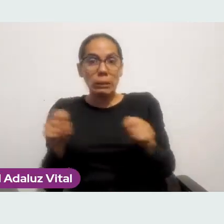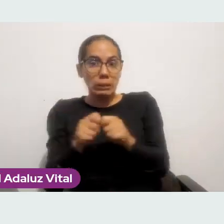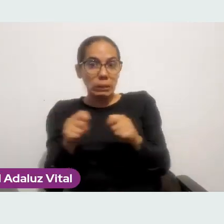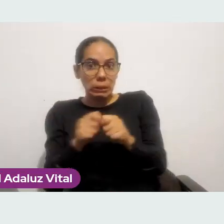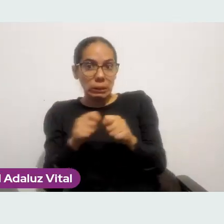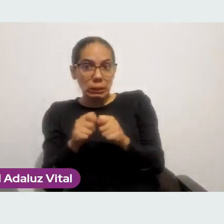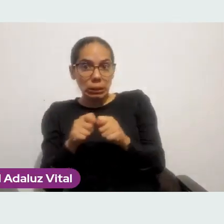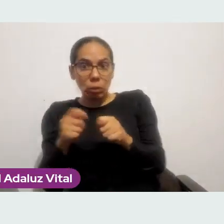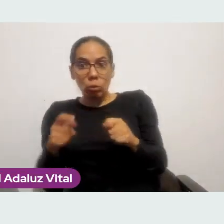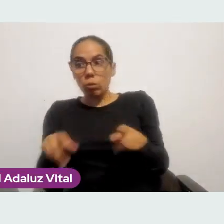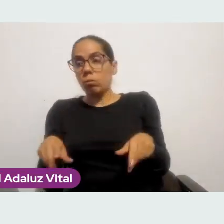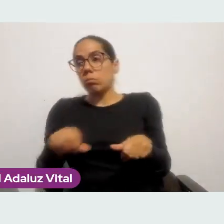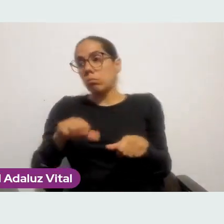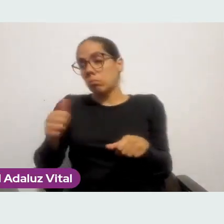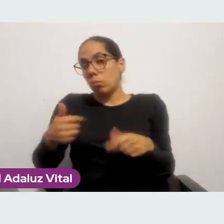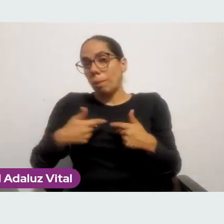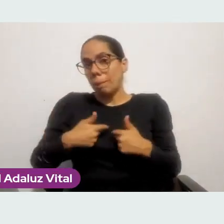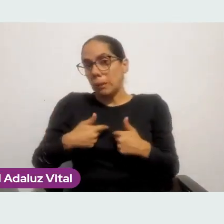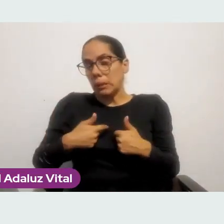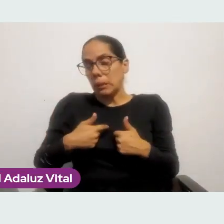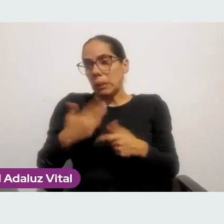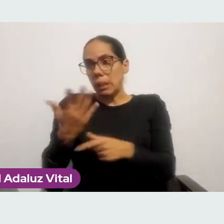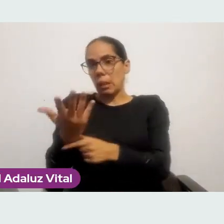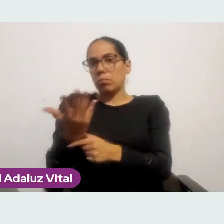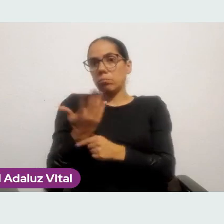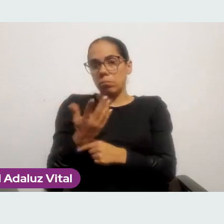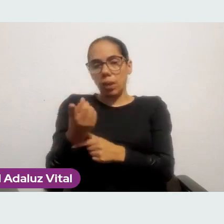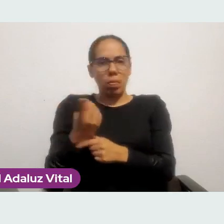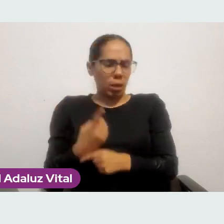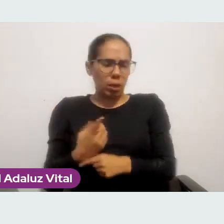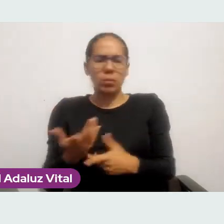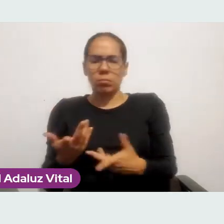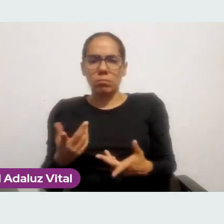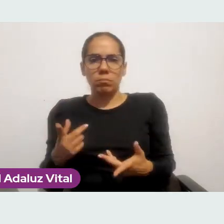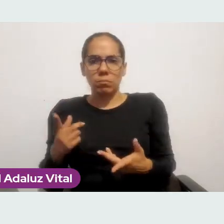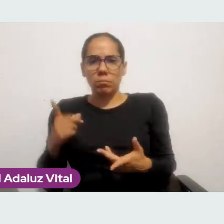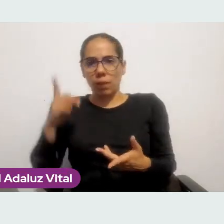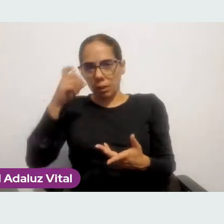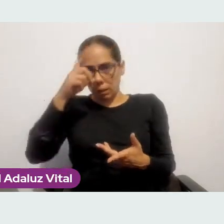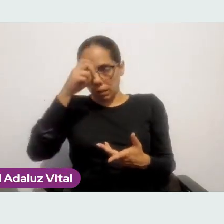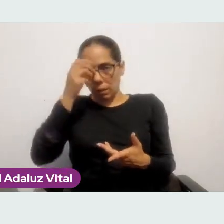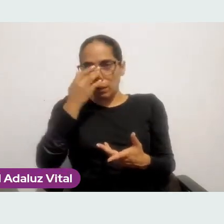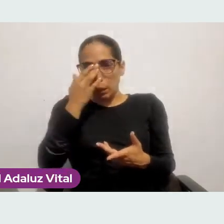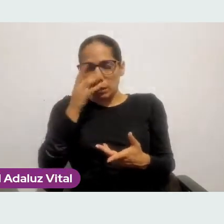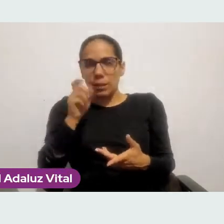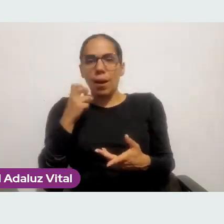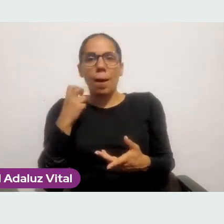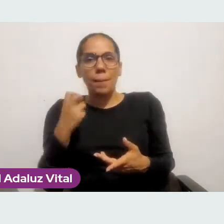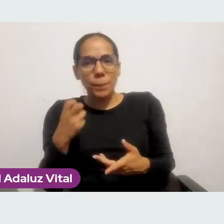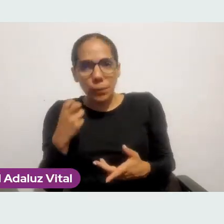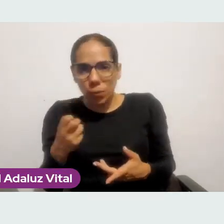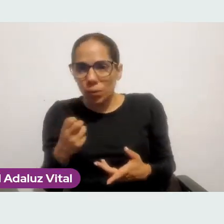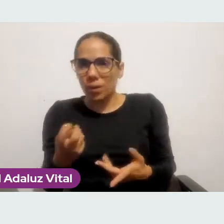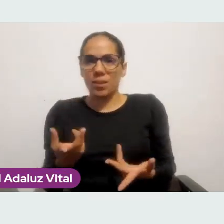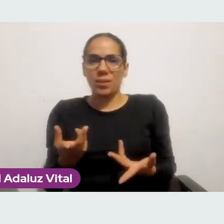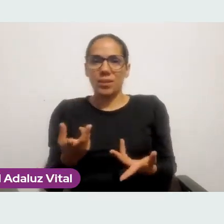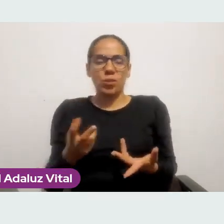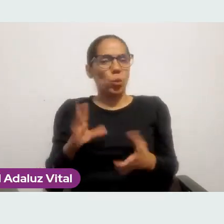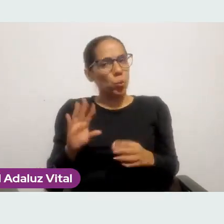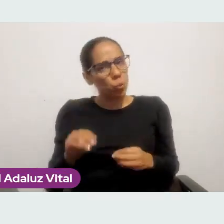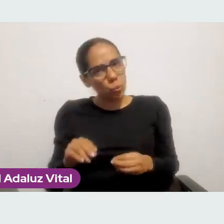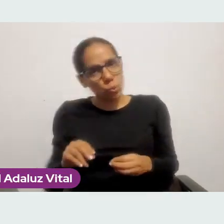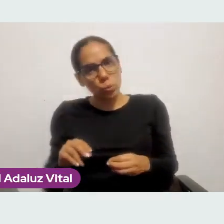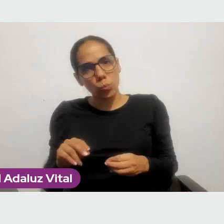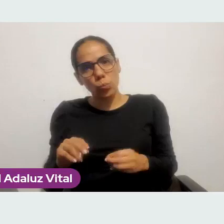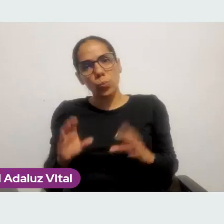y en términos muy coloquiales tendría que cargar con el muerto para poder dar los resultados